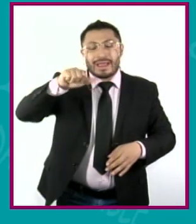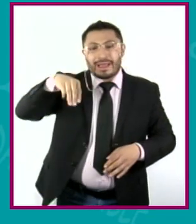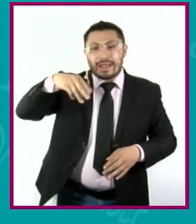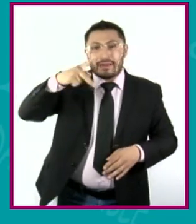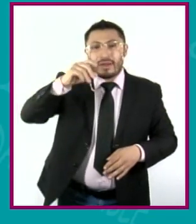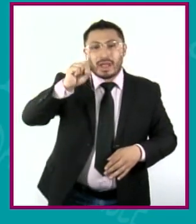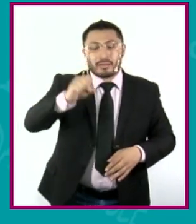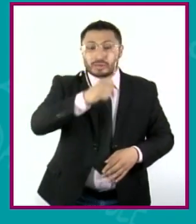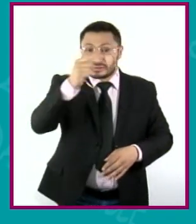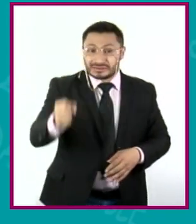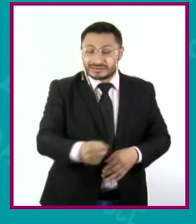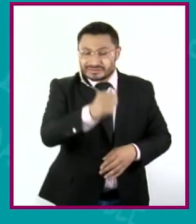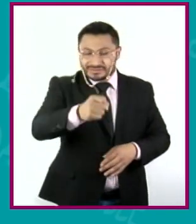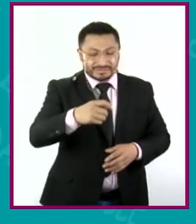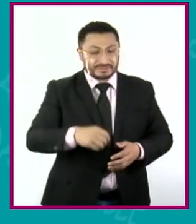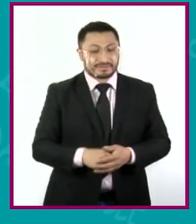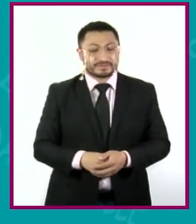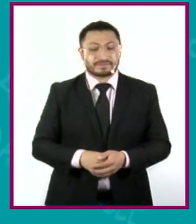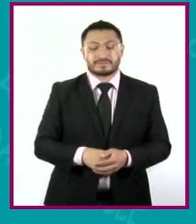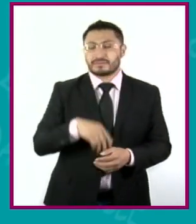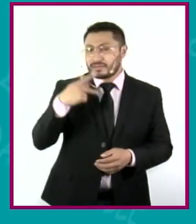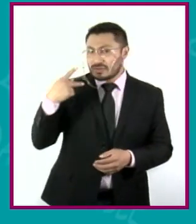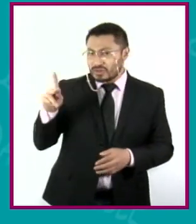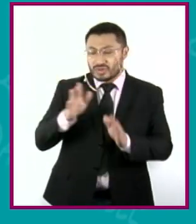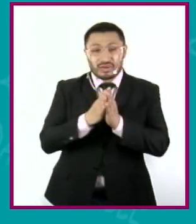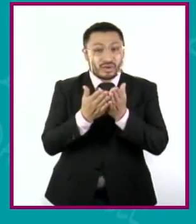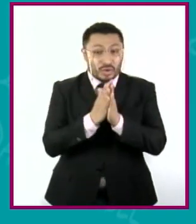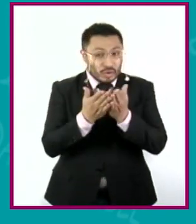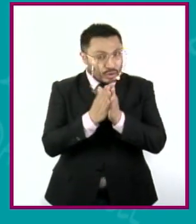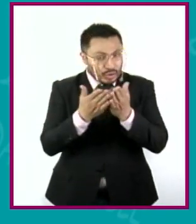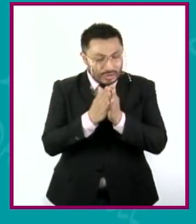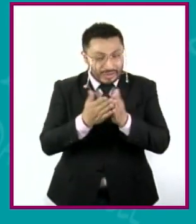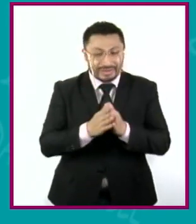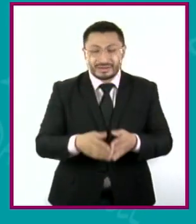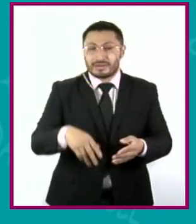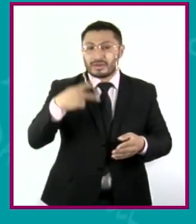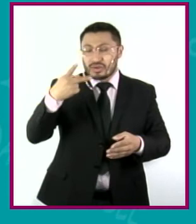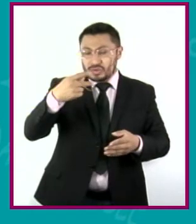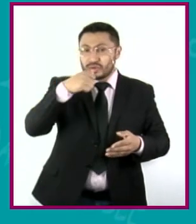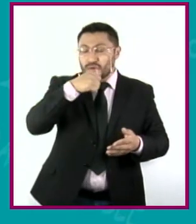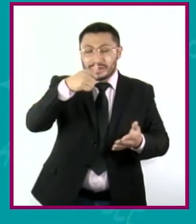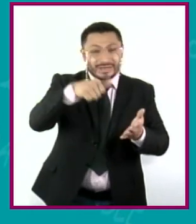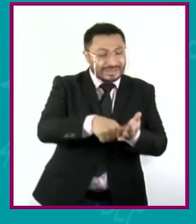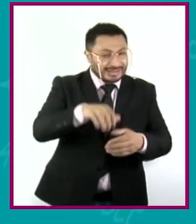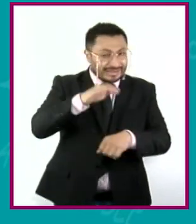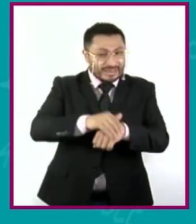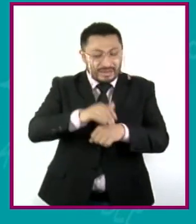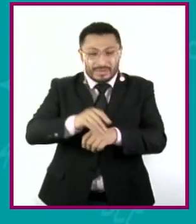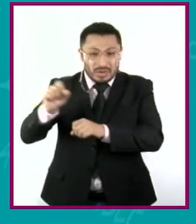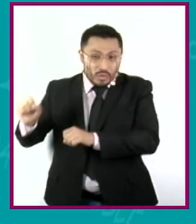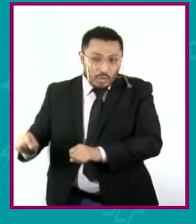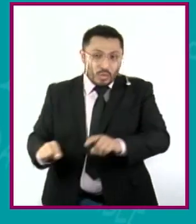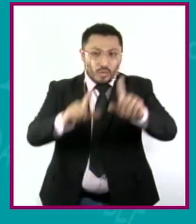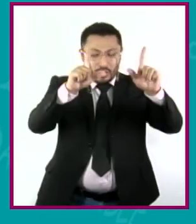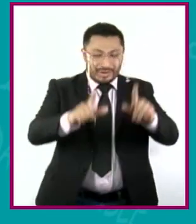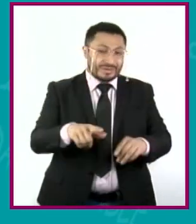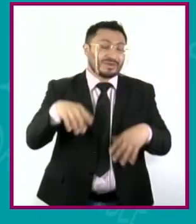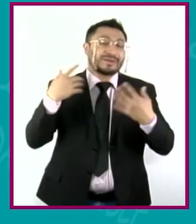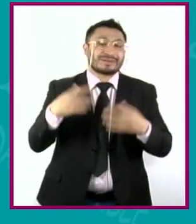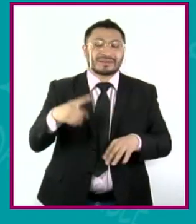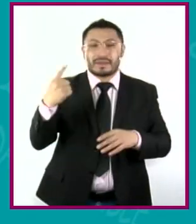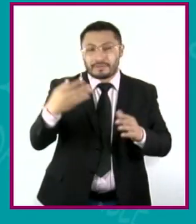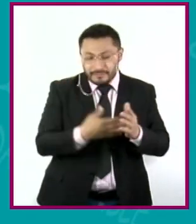obra principal de Galois, que comprende además de Second Mémoire y la carta a Chevalier, fue finalmente publicada por Liouville